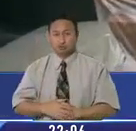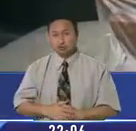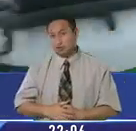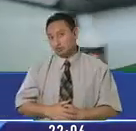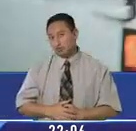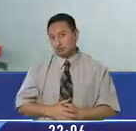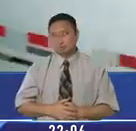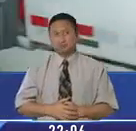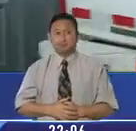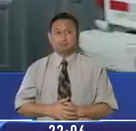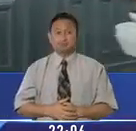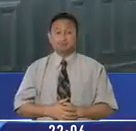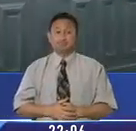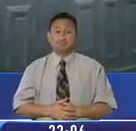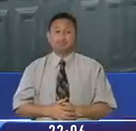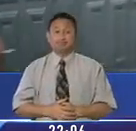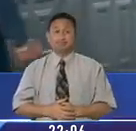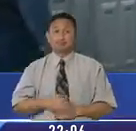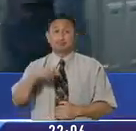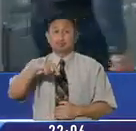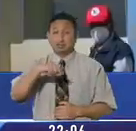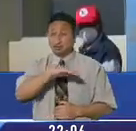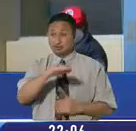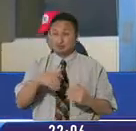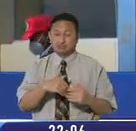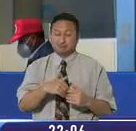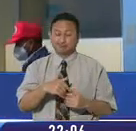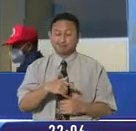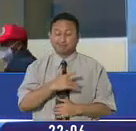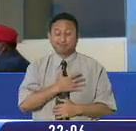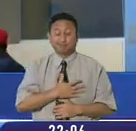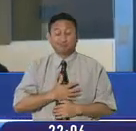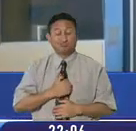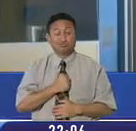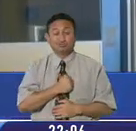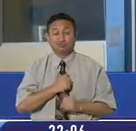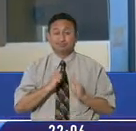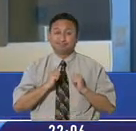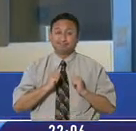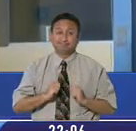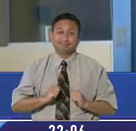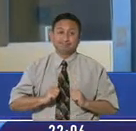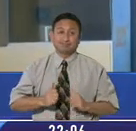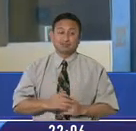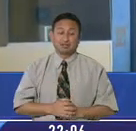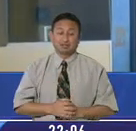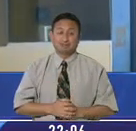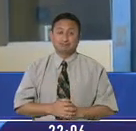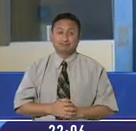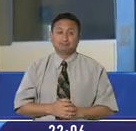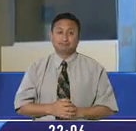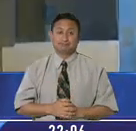adiós. Es que por aquí todo huele a muerte. Tratan de encontrar a quienes faltan.